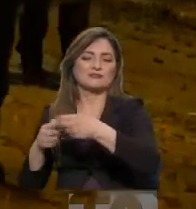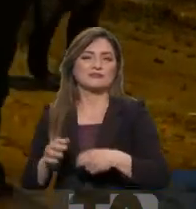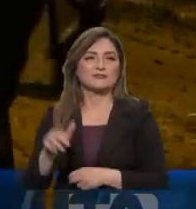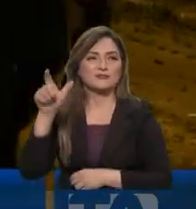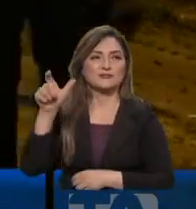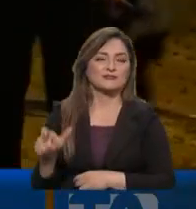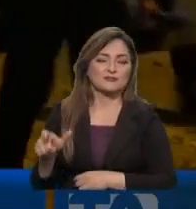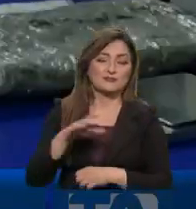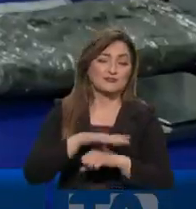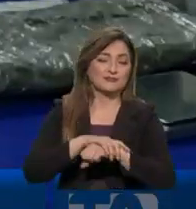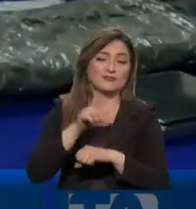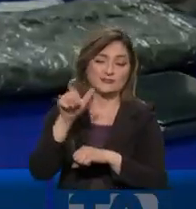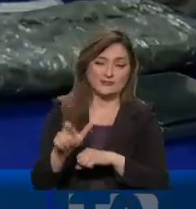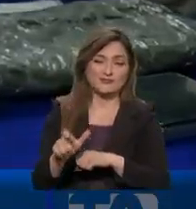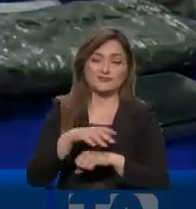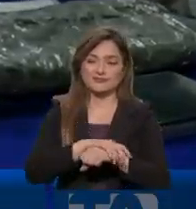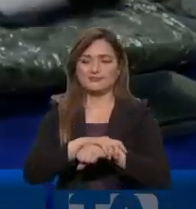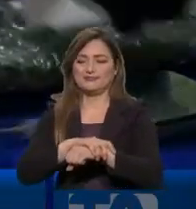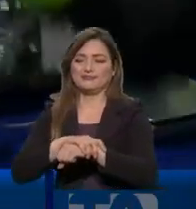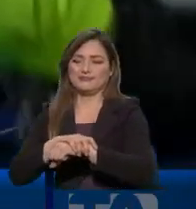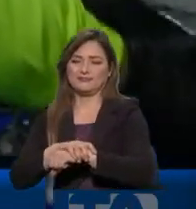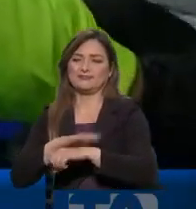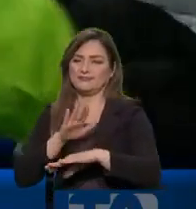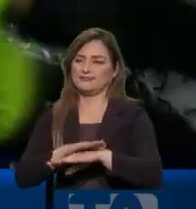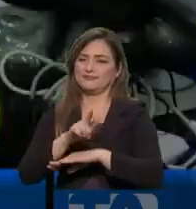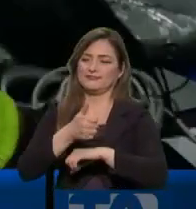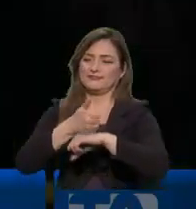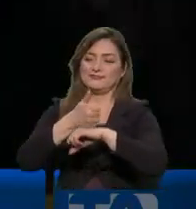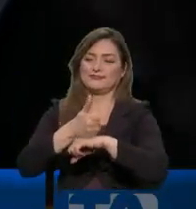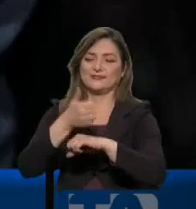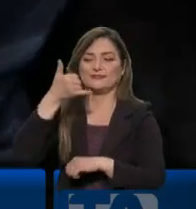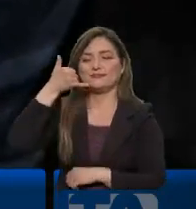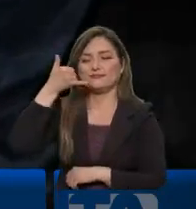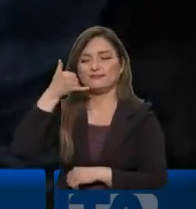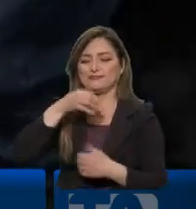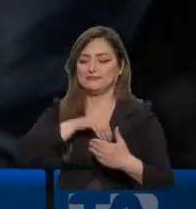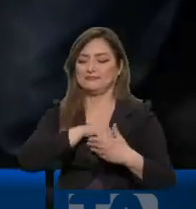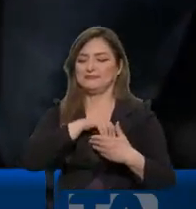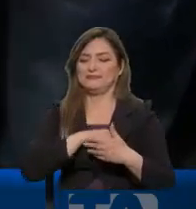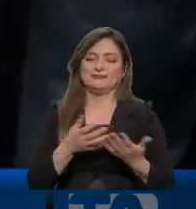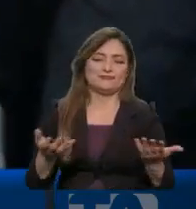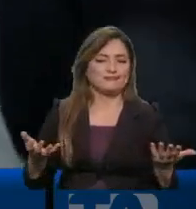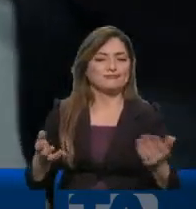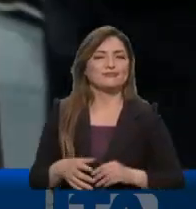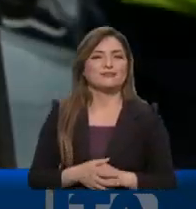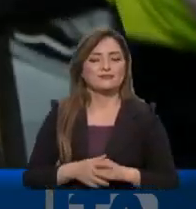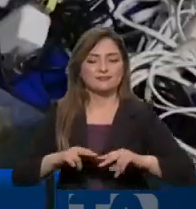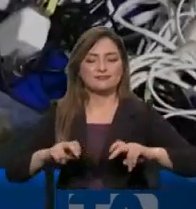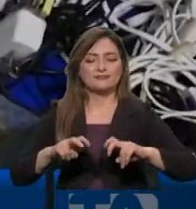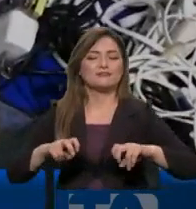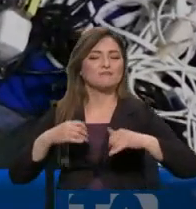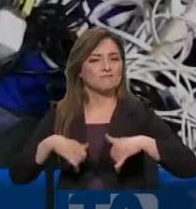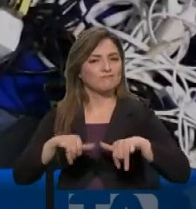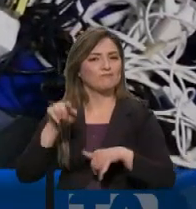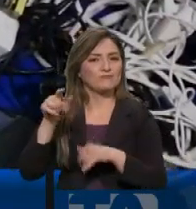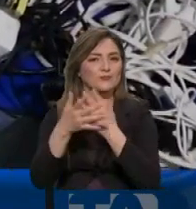PPL fue puesto a órdenes de las autoridades competentes por la tenencia de celulares, mientras las investigaciones continúan para determinar si